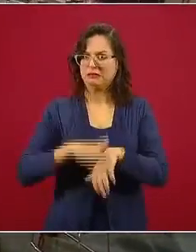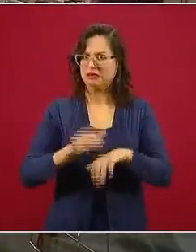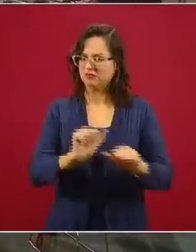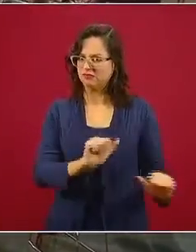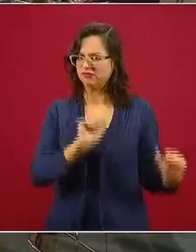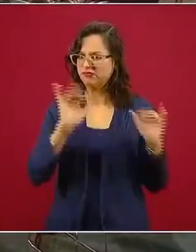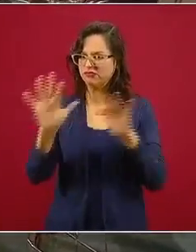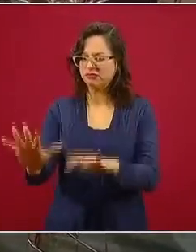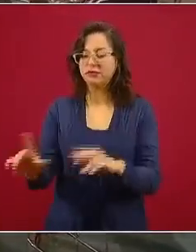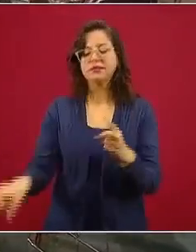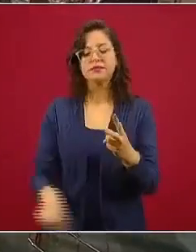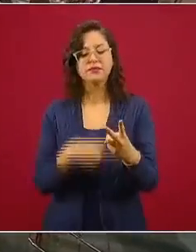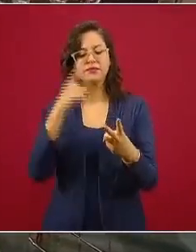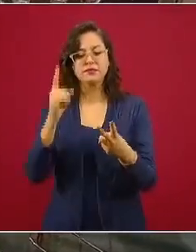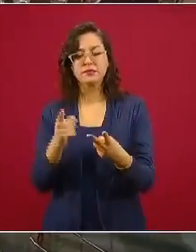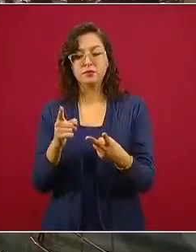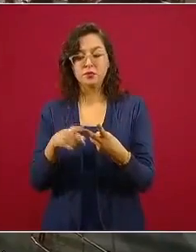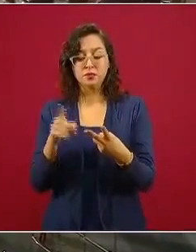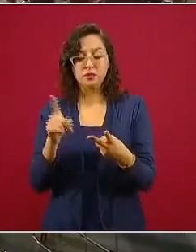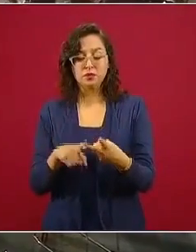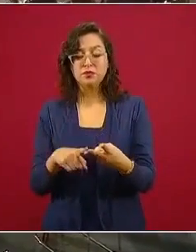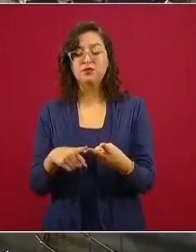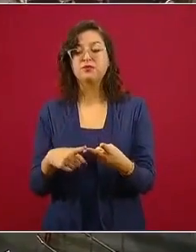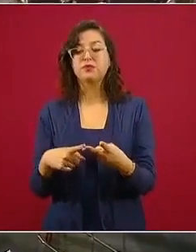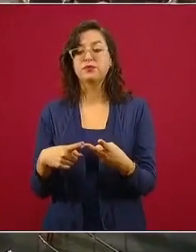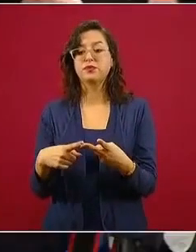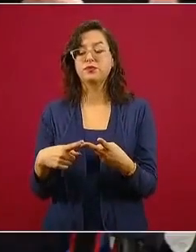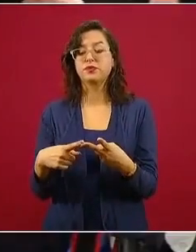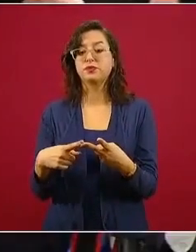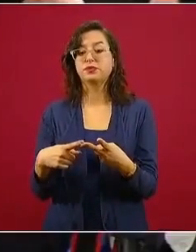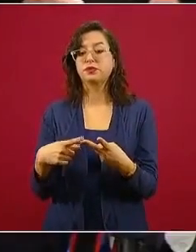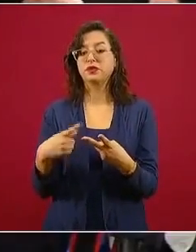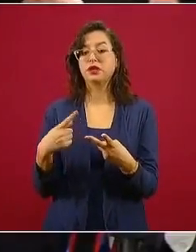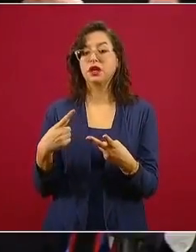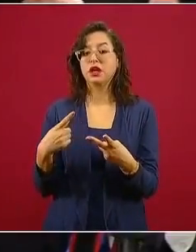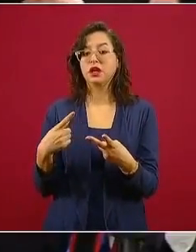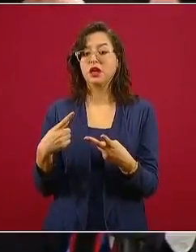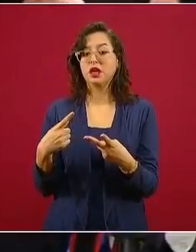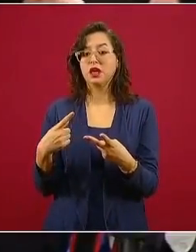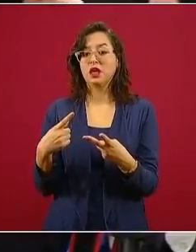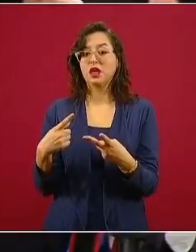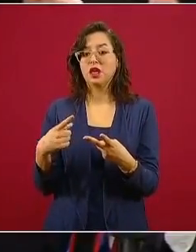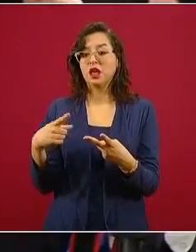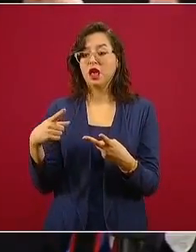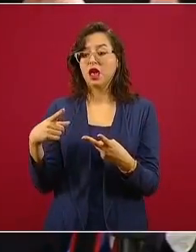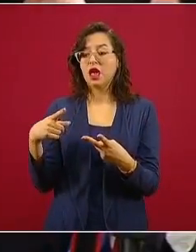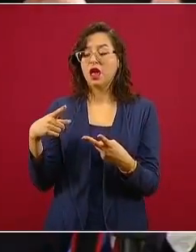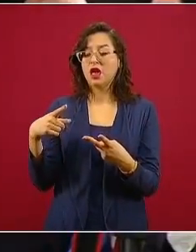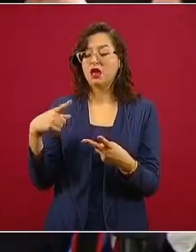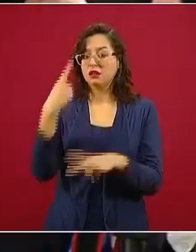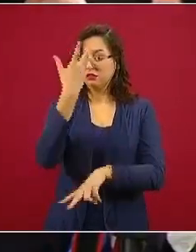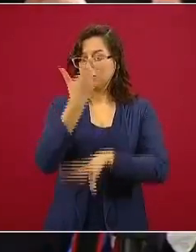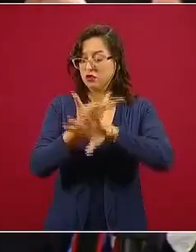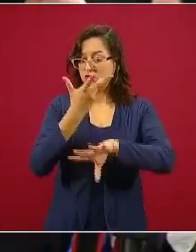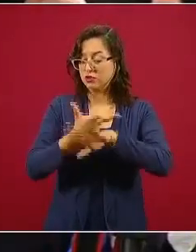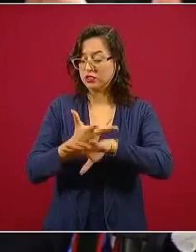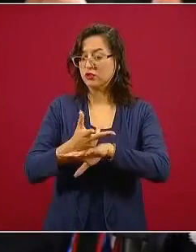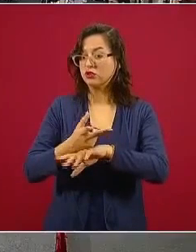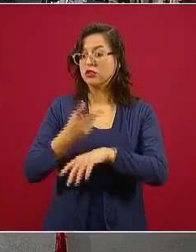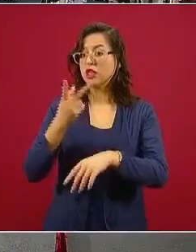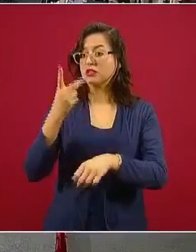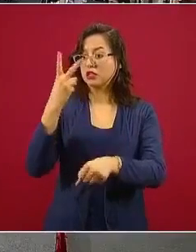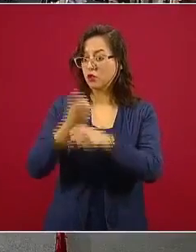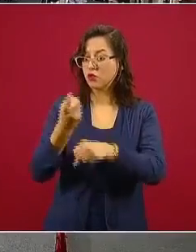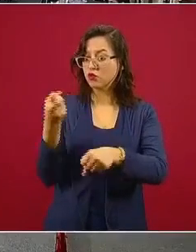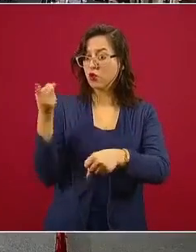agenda trilateral del segundo día de la visita de trabajo del presidente podría participar el primer ministro de Canadá. Sí, estamos